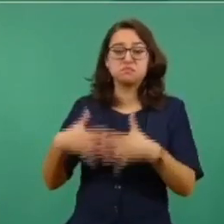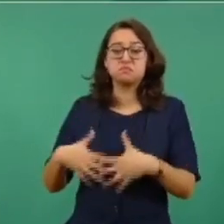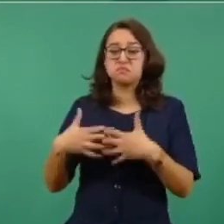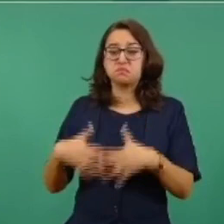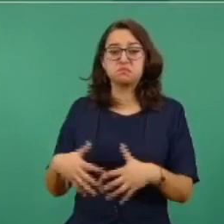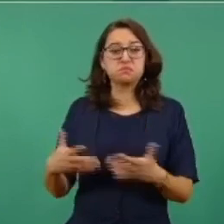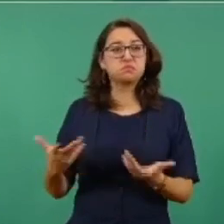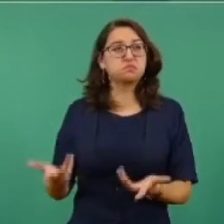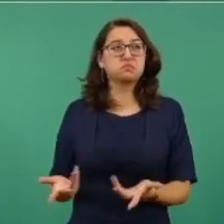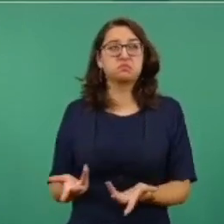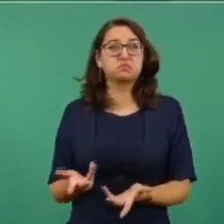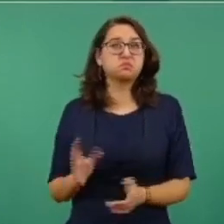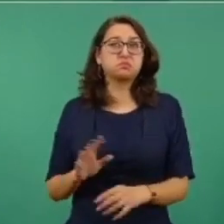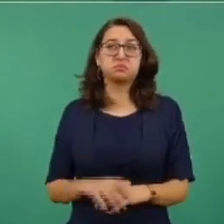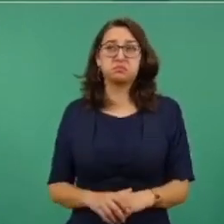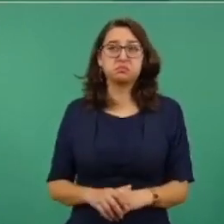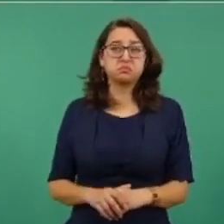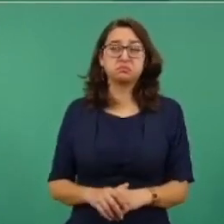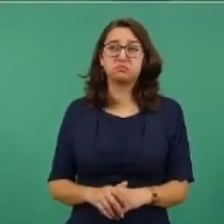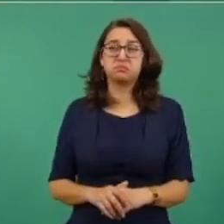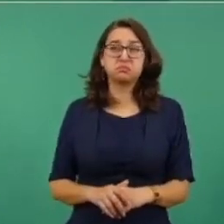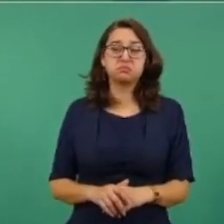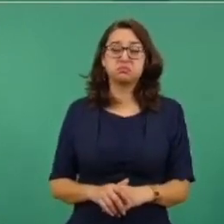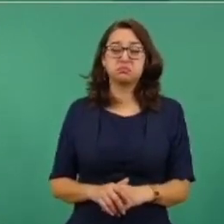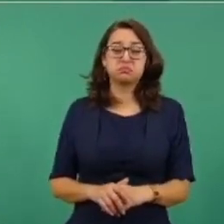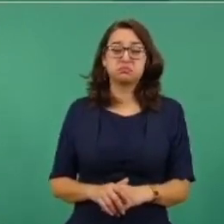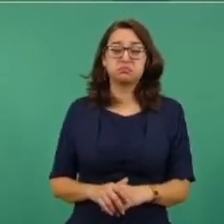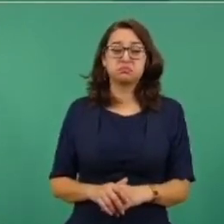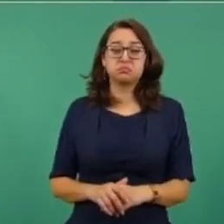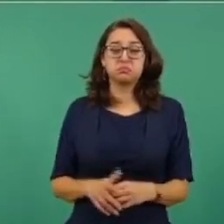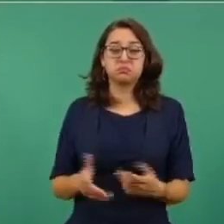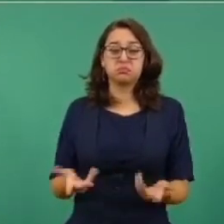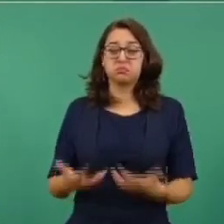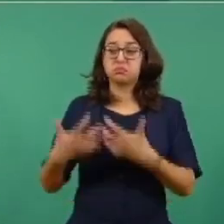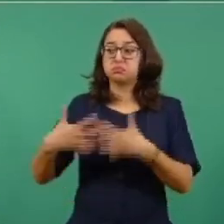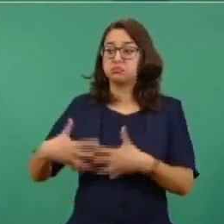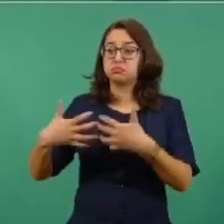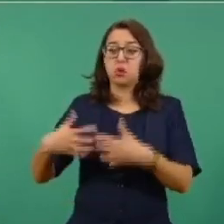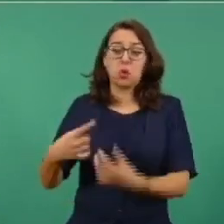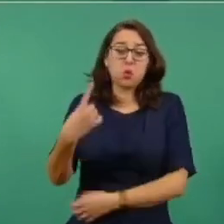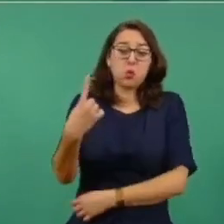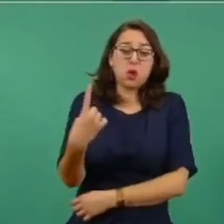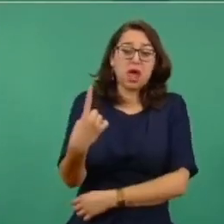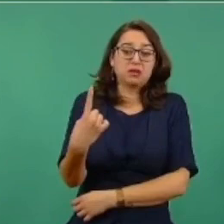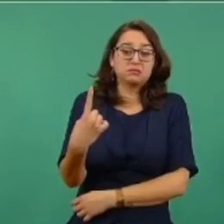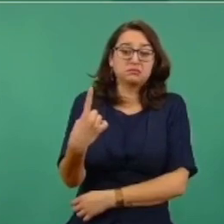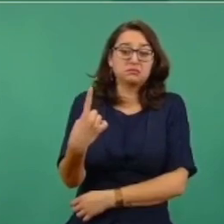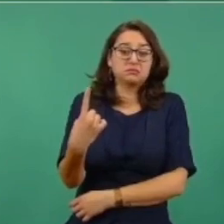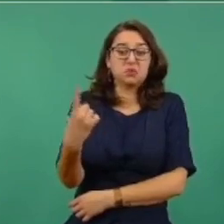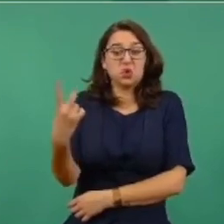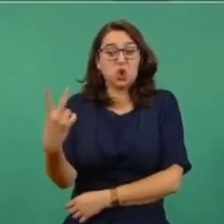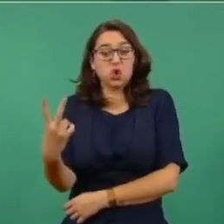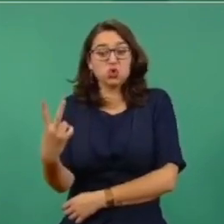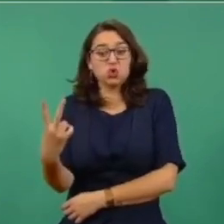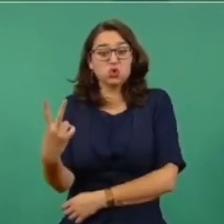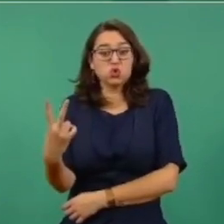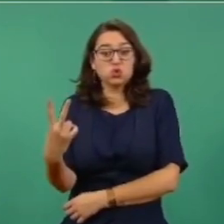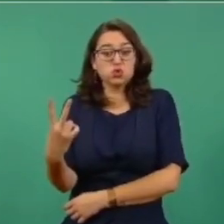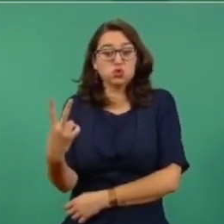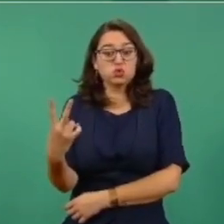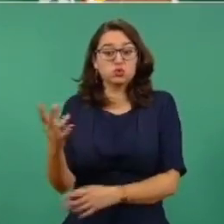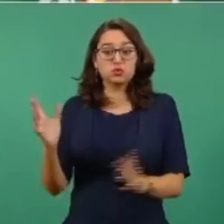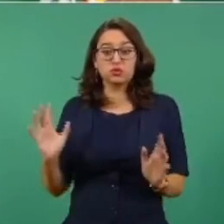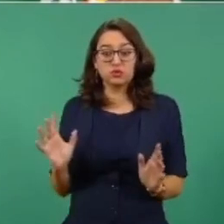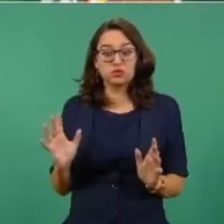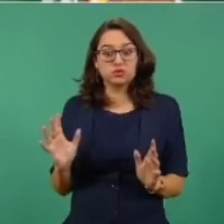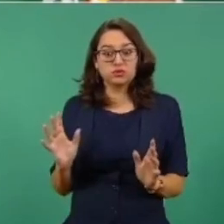en estos momentos, deben de estar operando 1 o 2 en